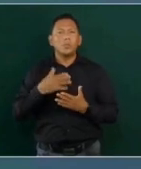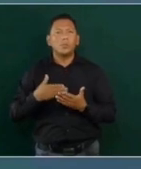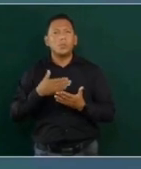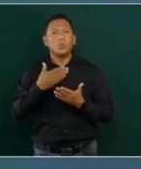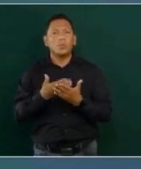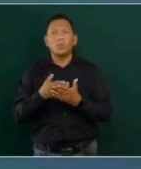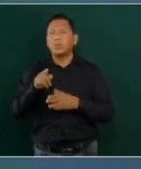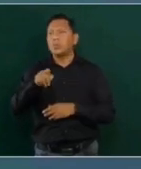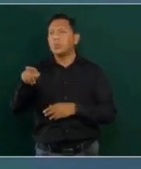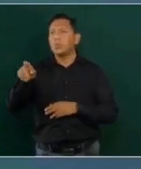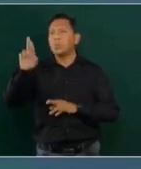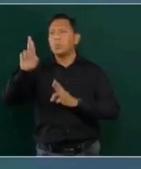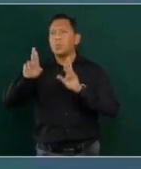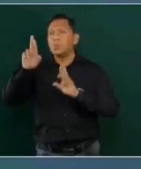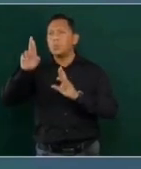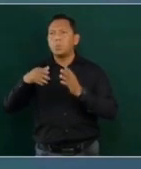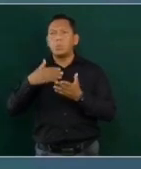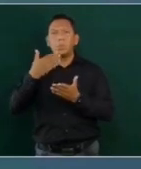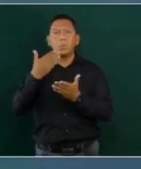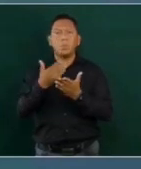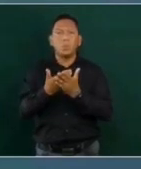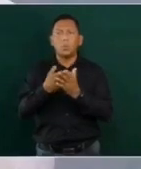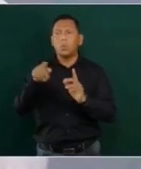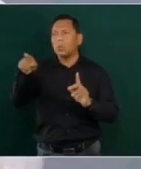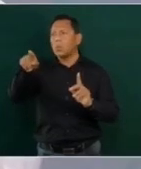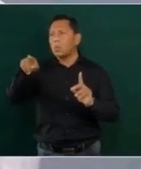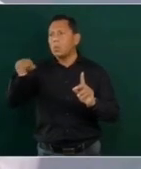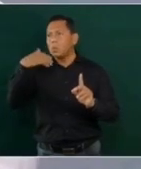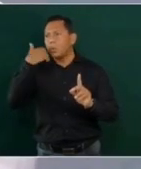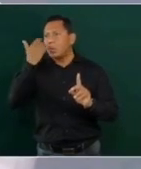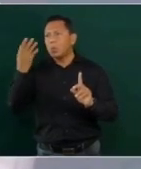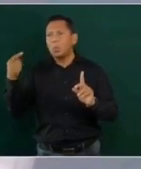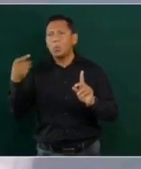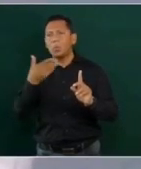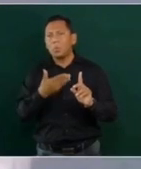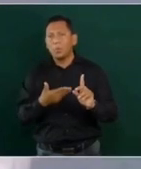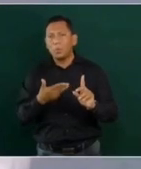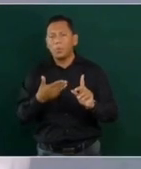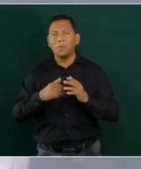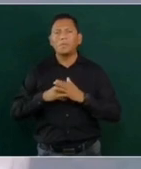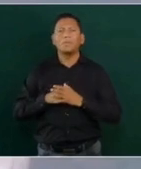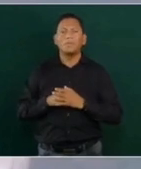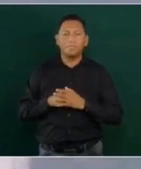la mayoría de los gobiernos de la CELAC.